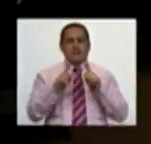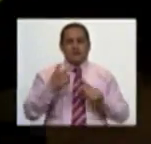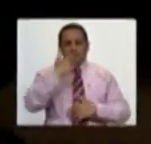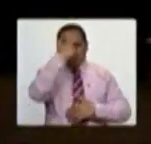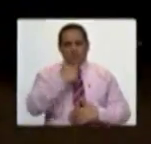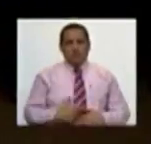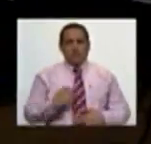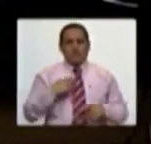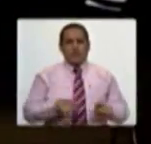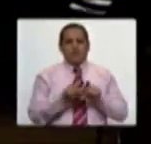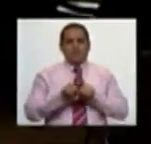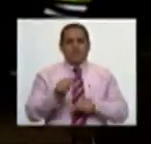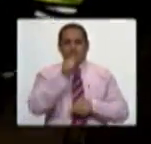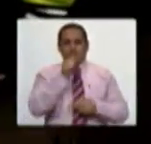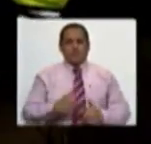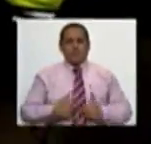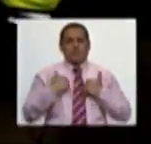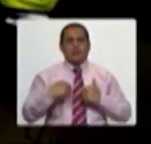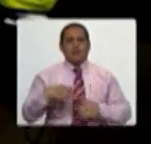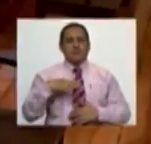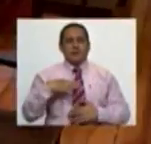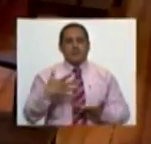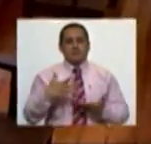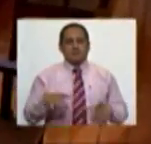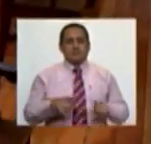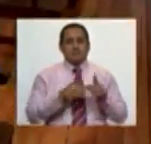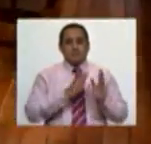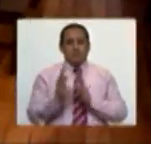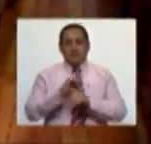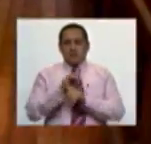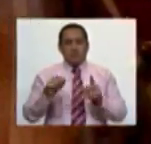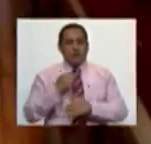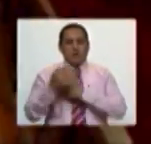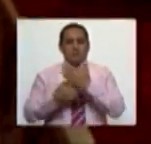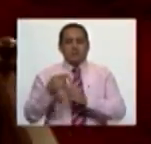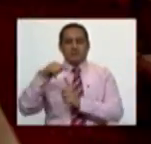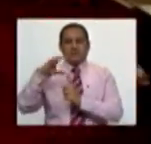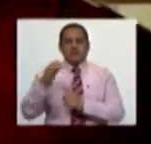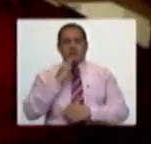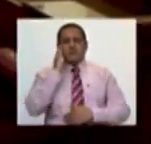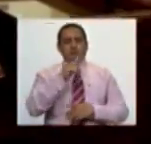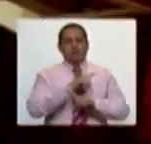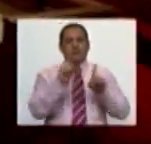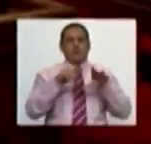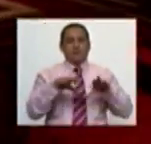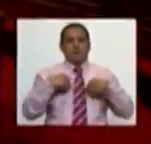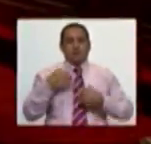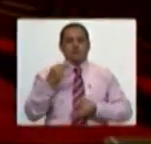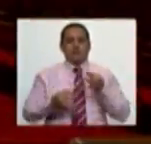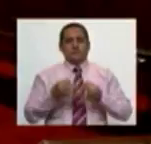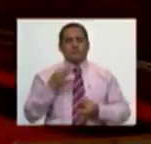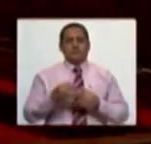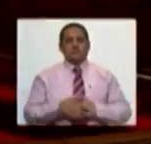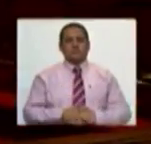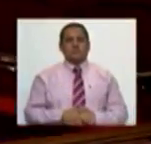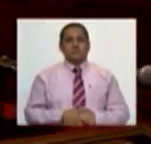la libertad individual, a la intimidad y vida privada. Proceso que no prosperó, declarándose infundada la